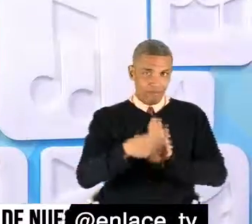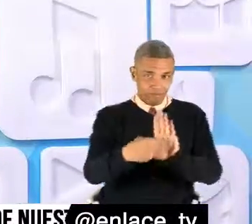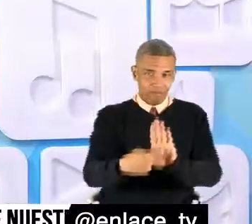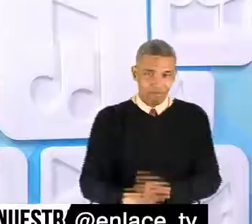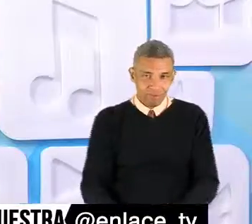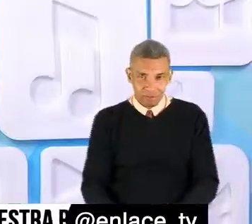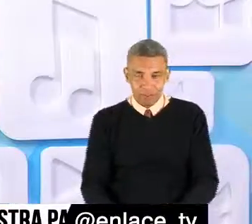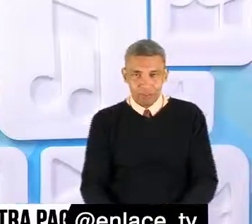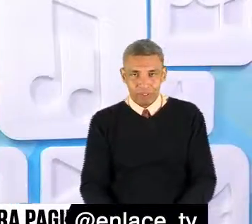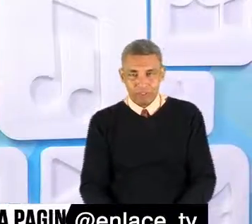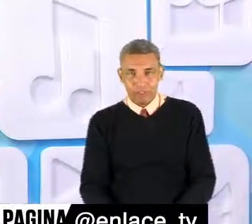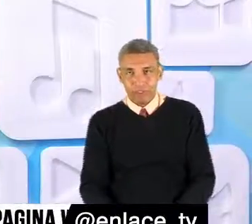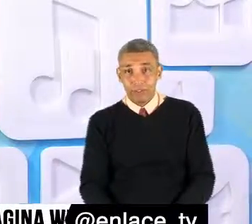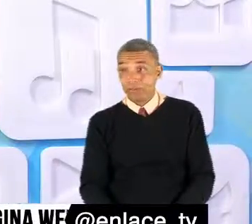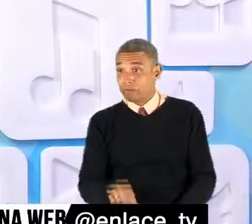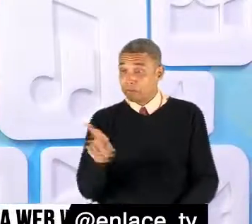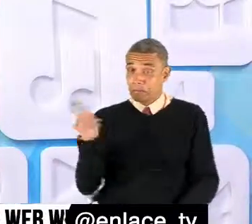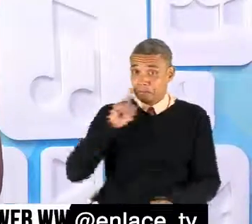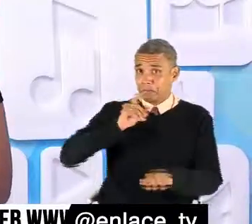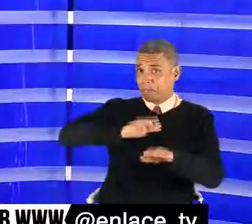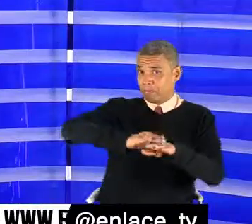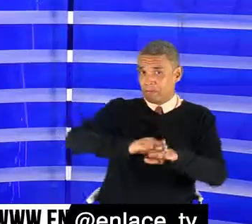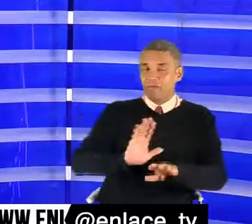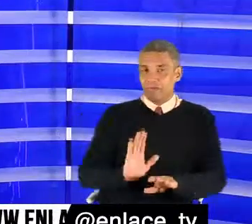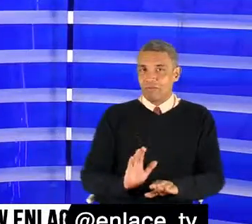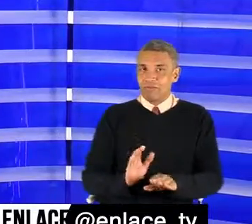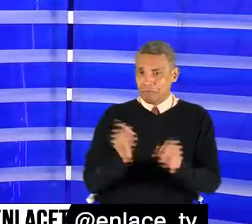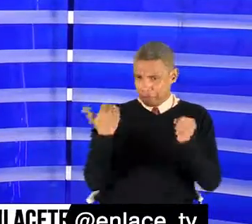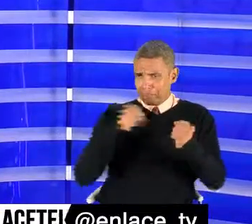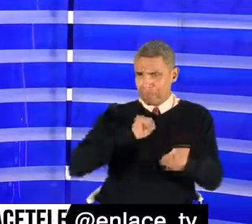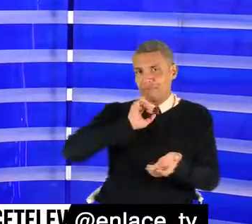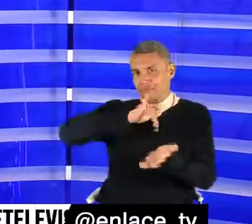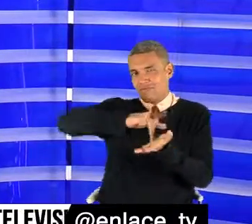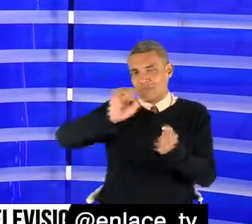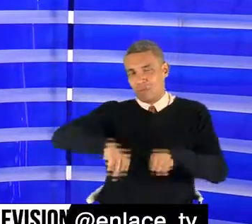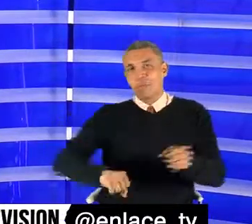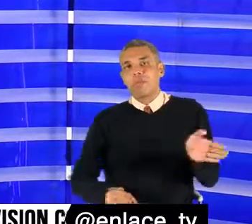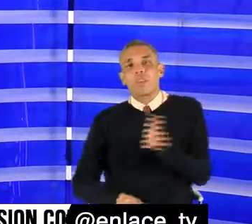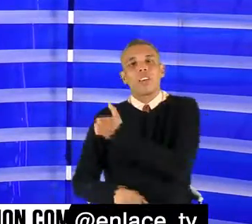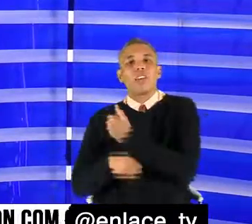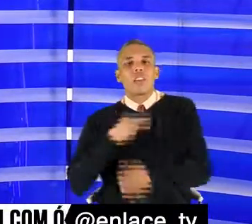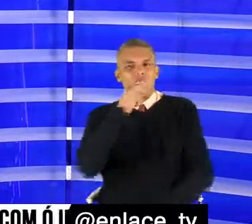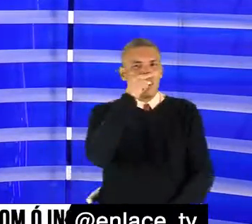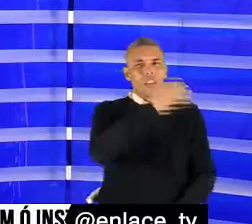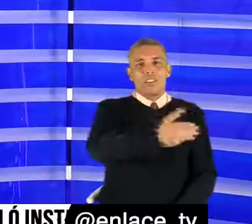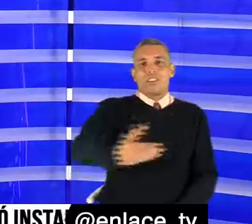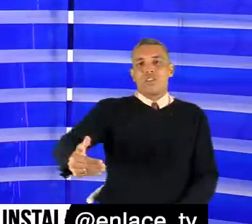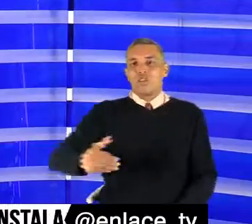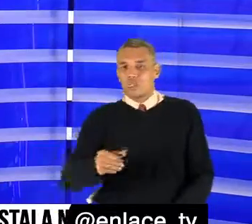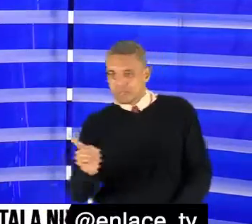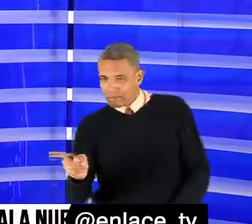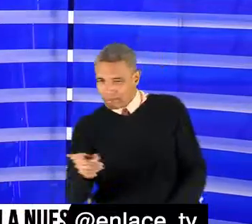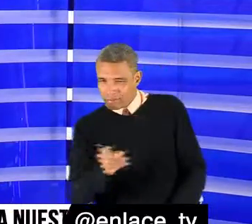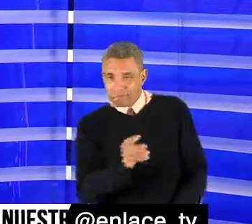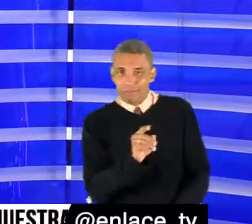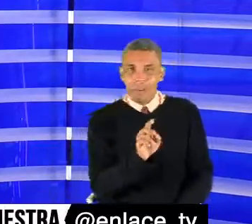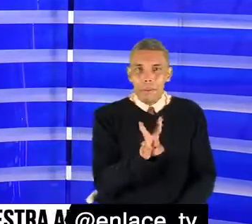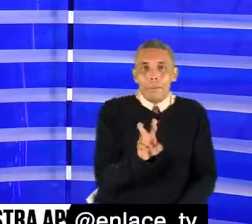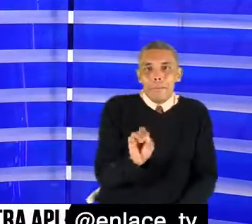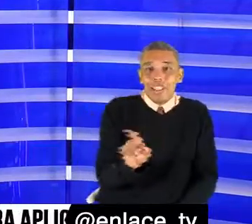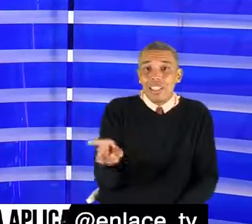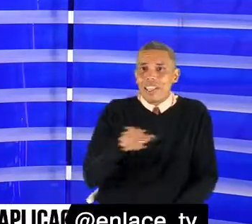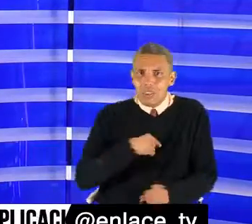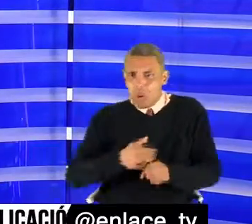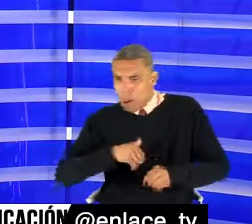Y ahí tenemos la invitación. Y en otras noticias, 20 niños de barrios nororientales de nuestra ciudad aprenden de tambora y